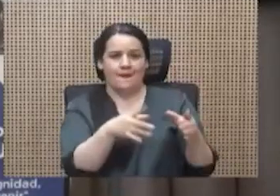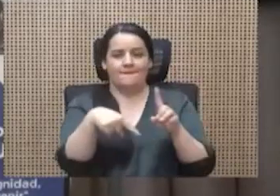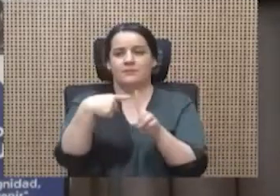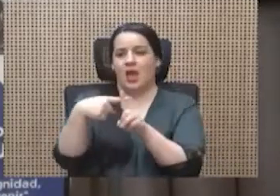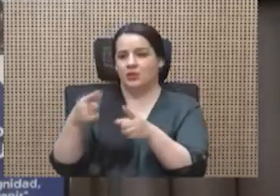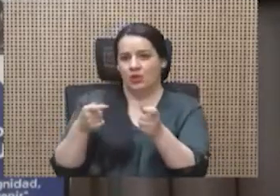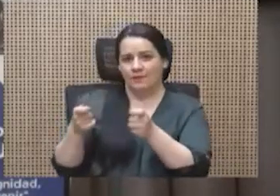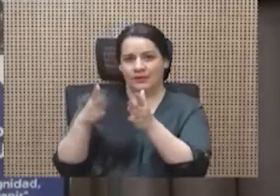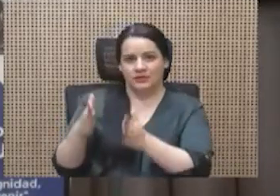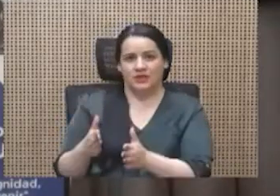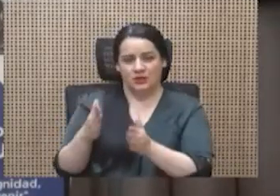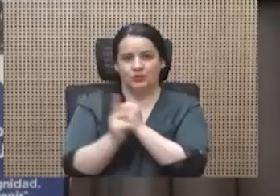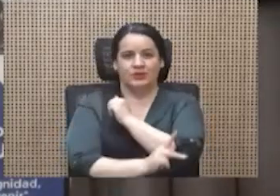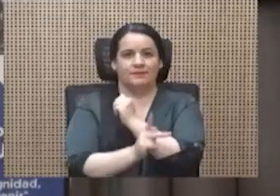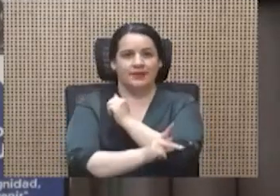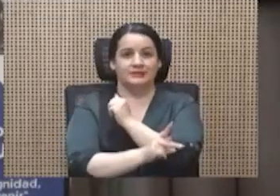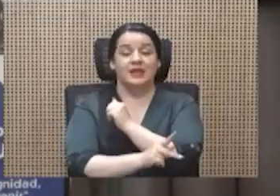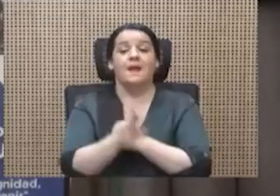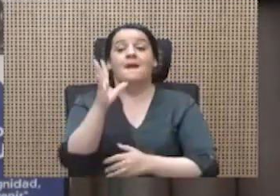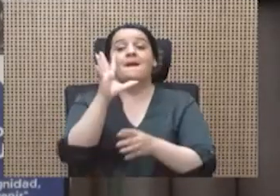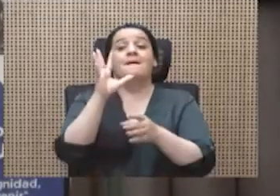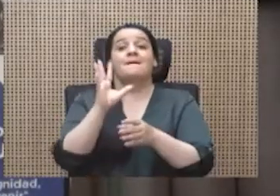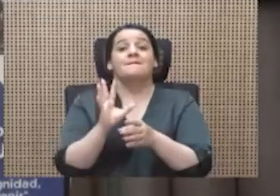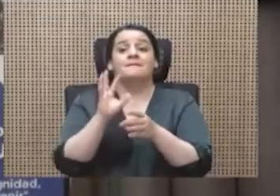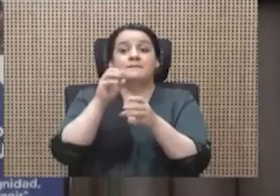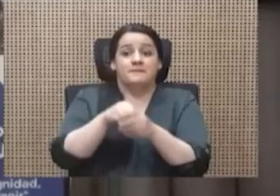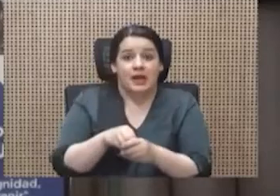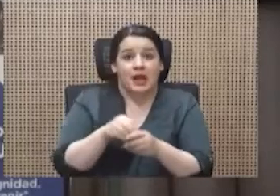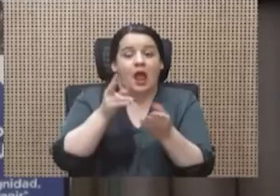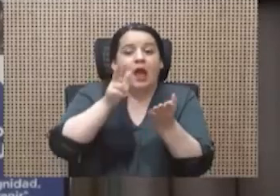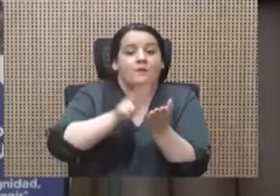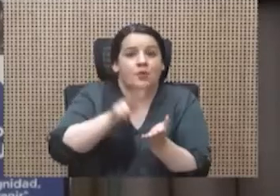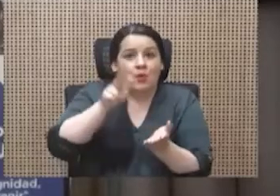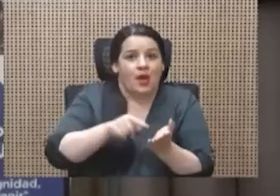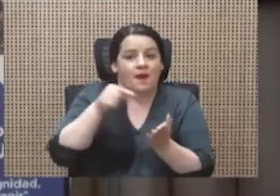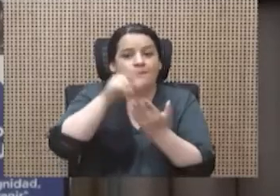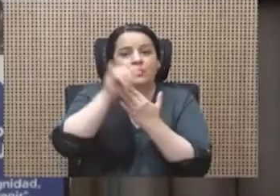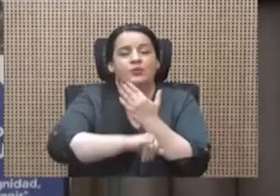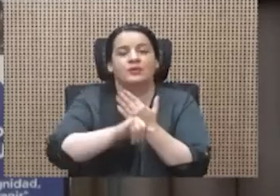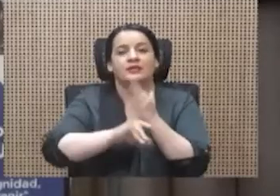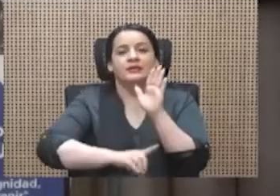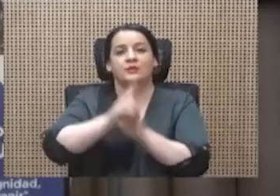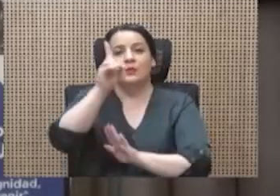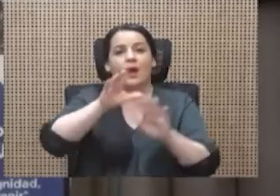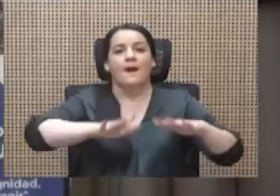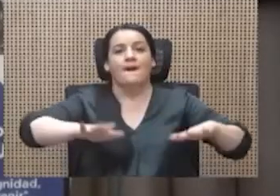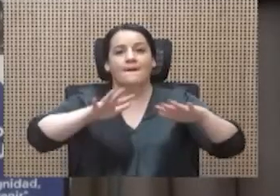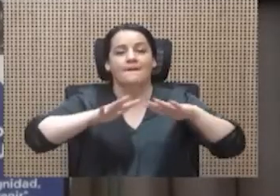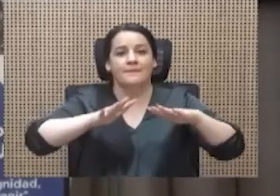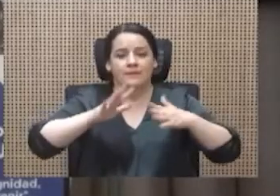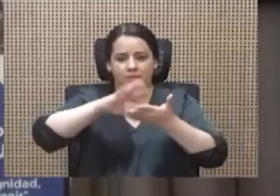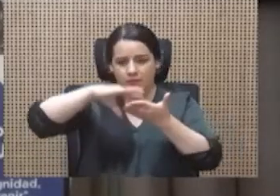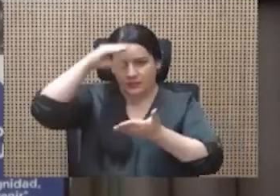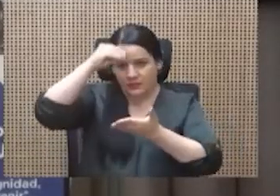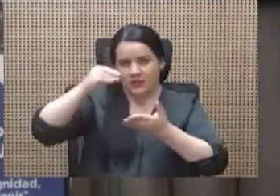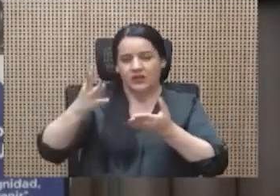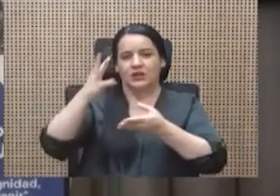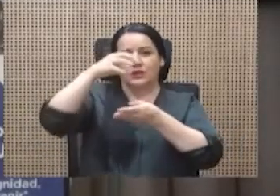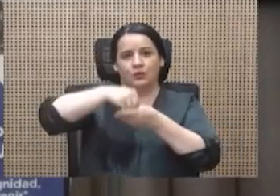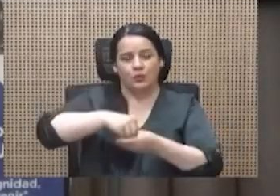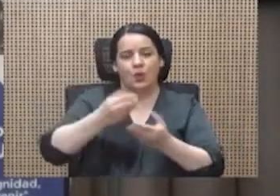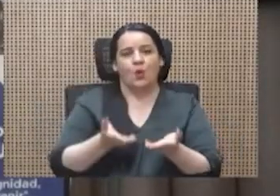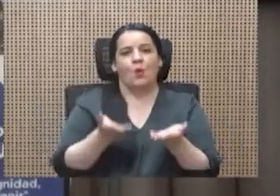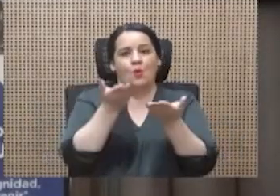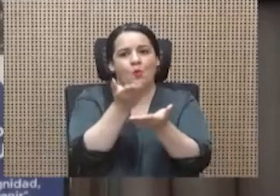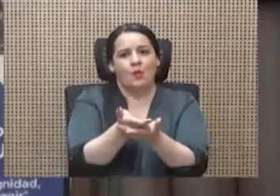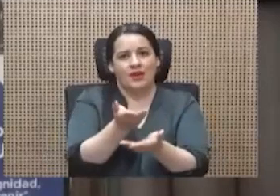país. Parte de lo que se lograría con la aprobación de este proyecto es el desarrollo de ambientes de aprendizaje que consideren la oferta educativa, la